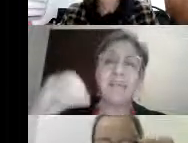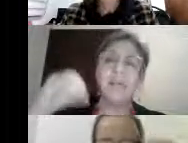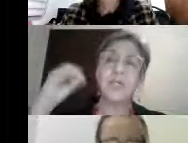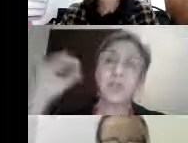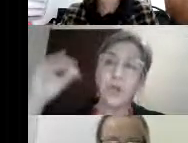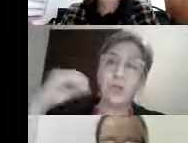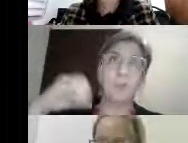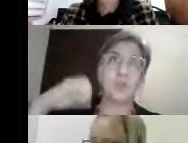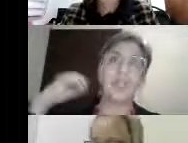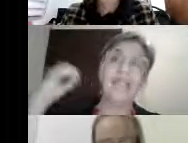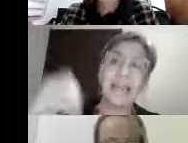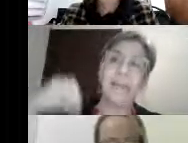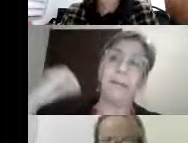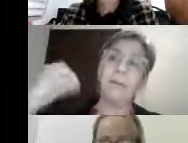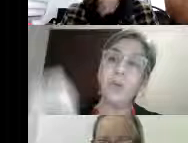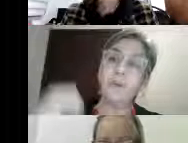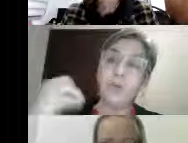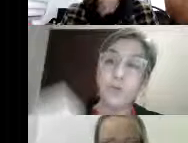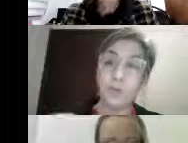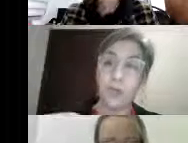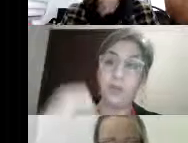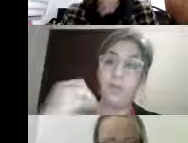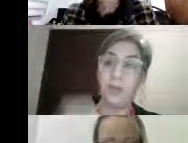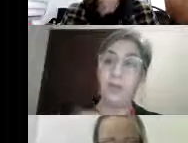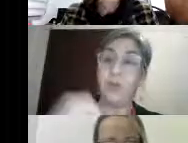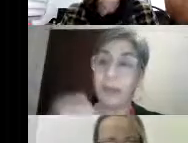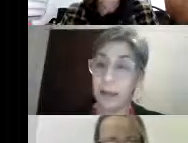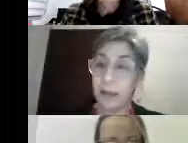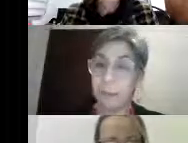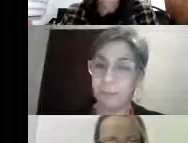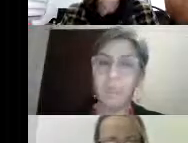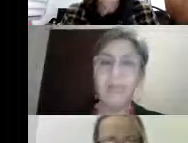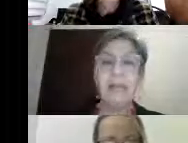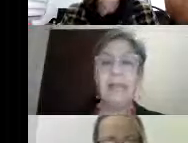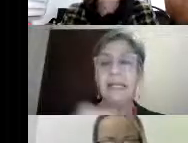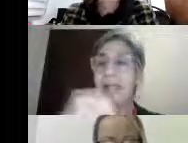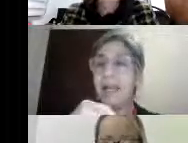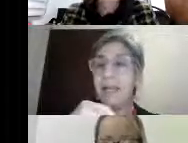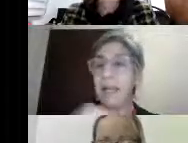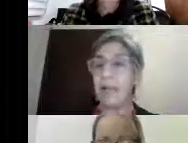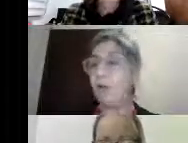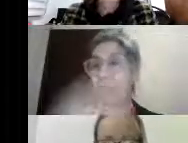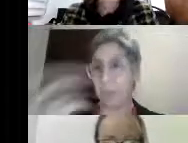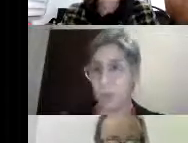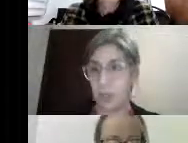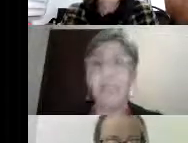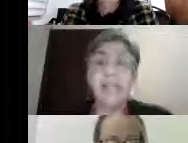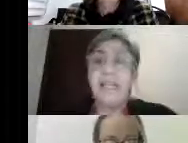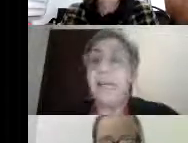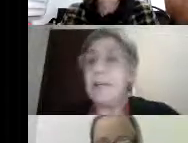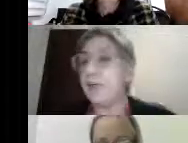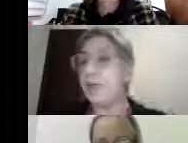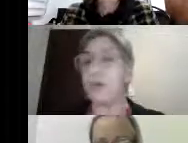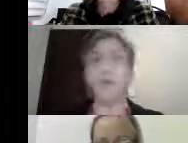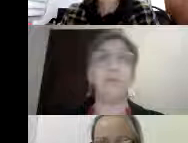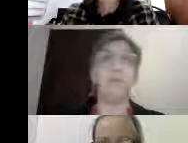tienen mayor porcentaje de reporte de uso de los métodos de barrera que otras personas, que tiene